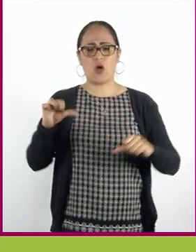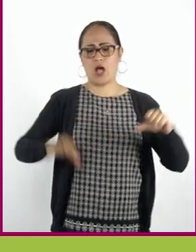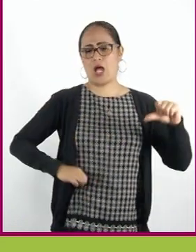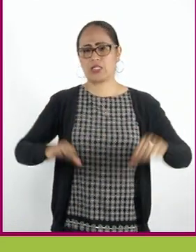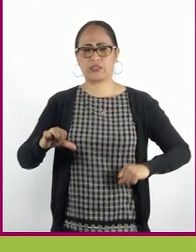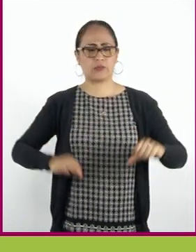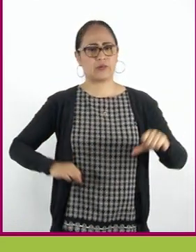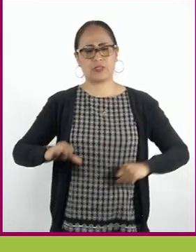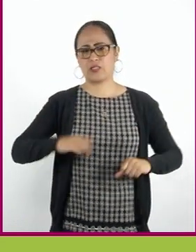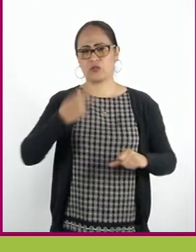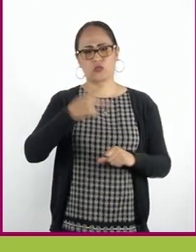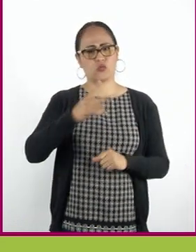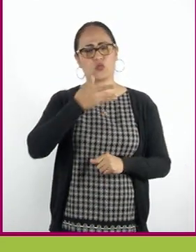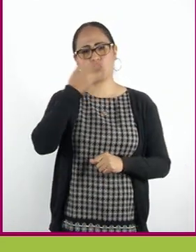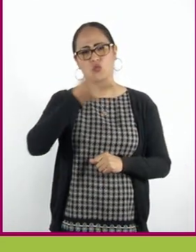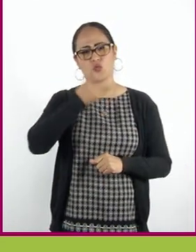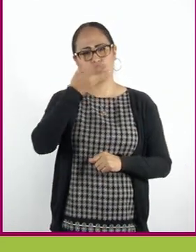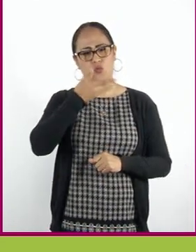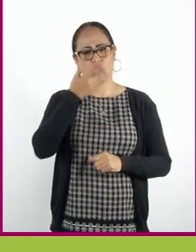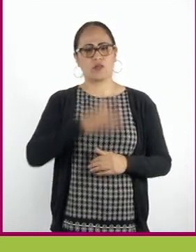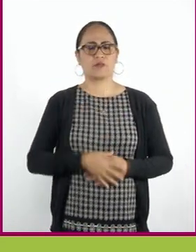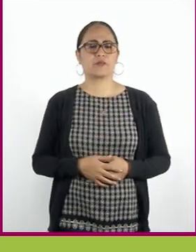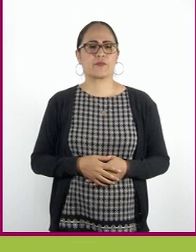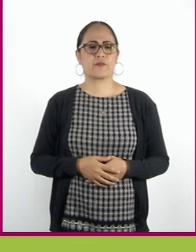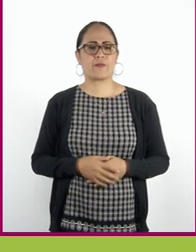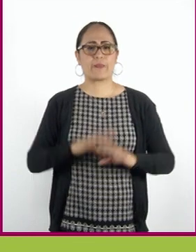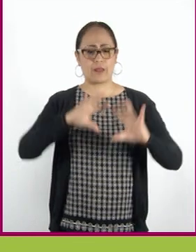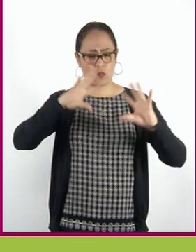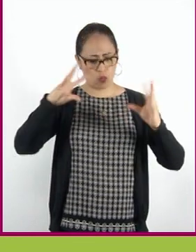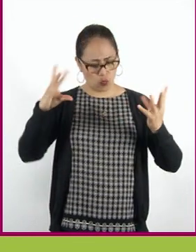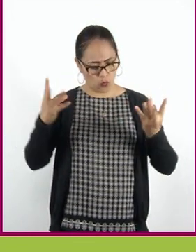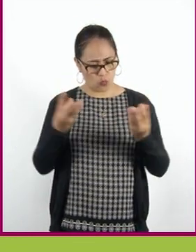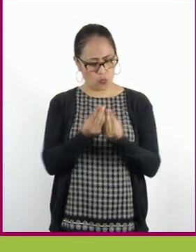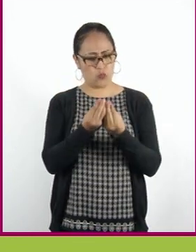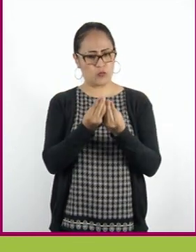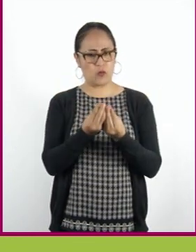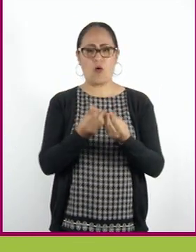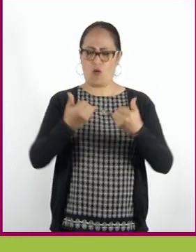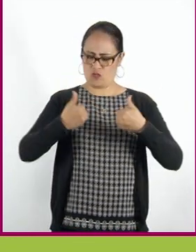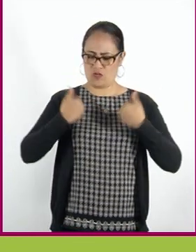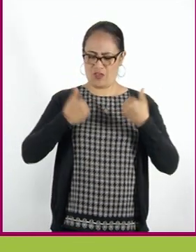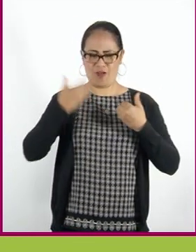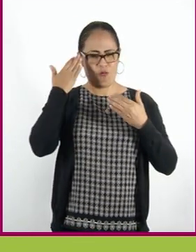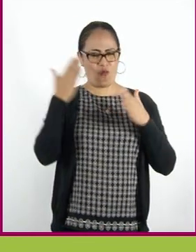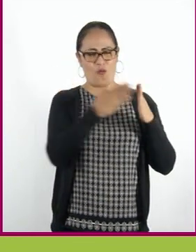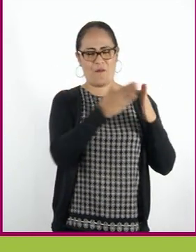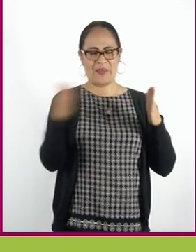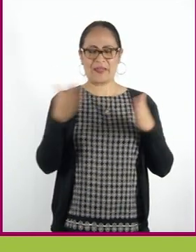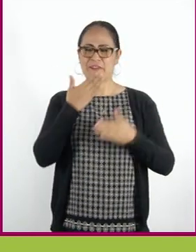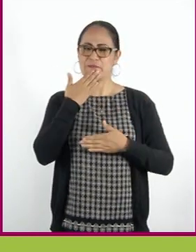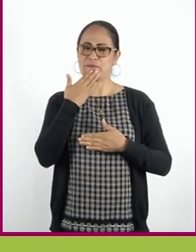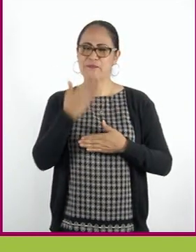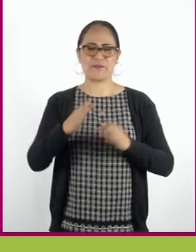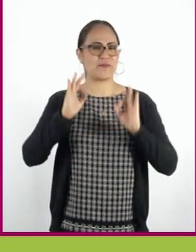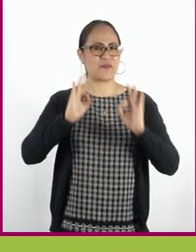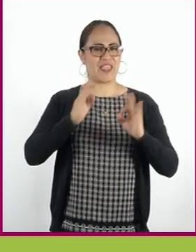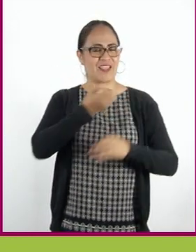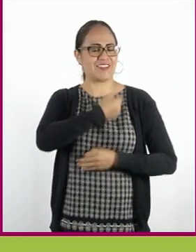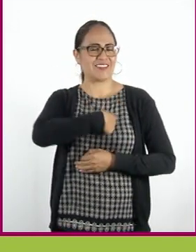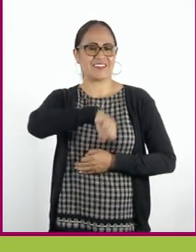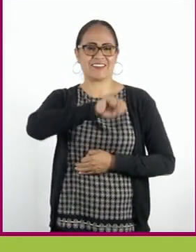actividades habituales, de tal manera que logren tener una adolescencia plena y completamente